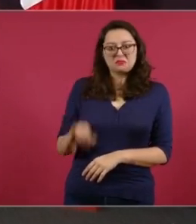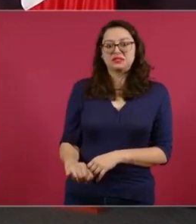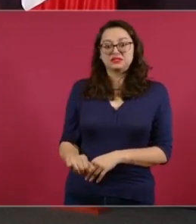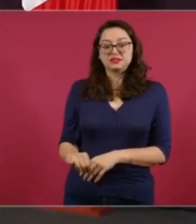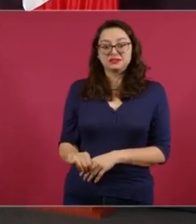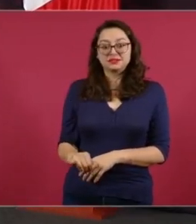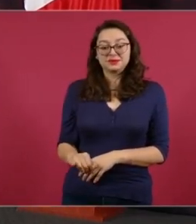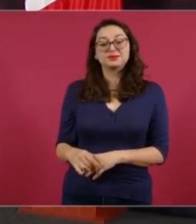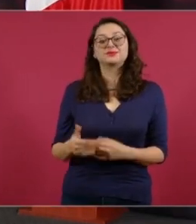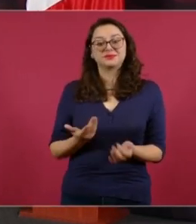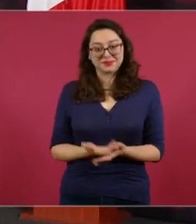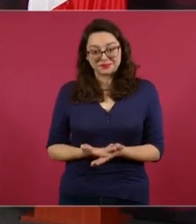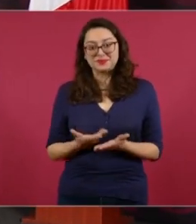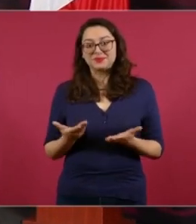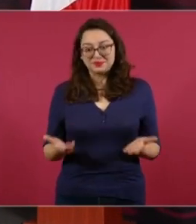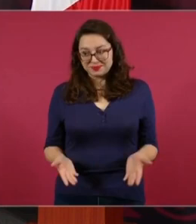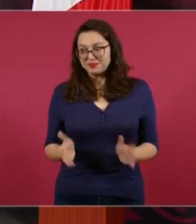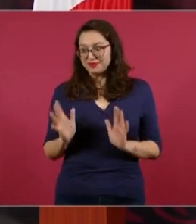ya?